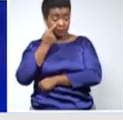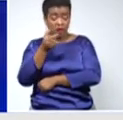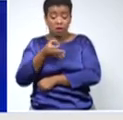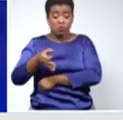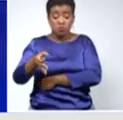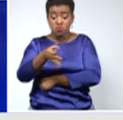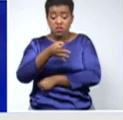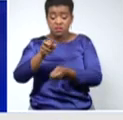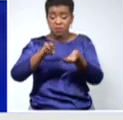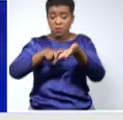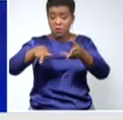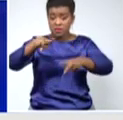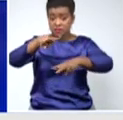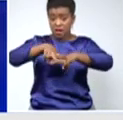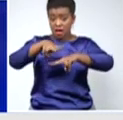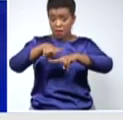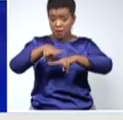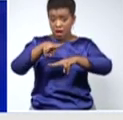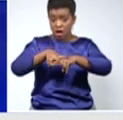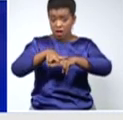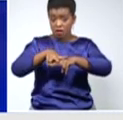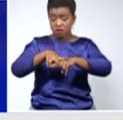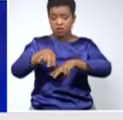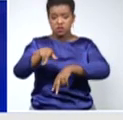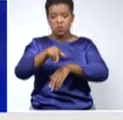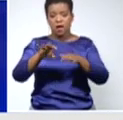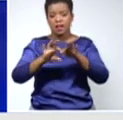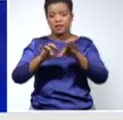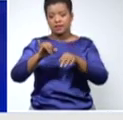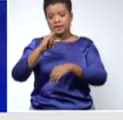de La Habana, y Quibicán con